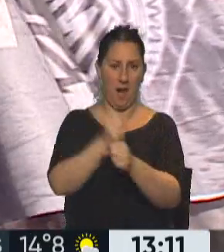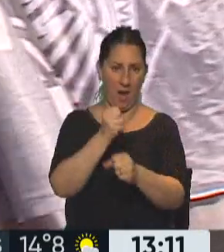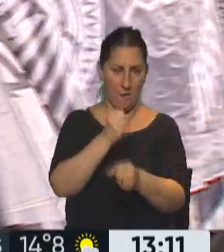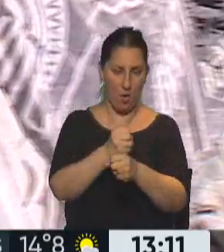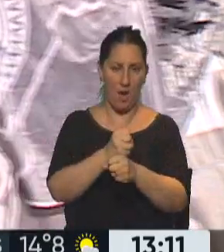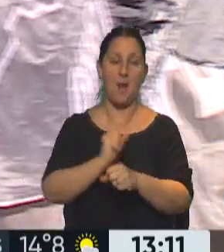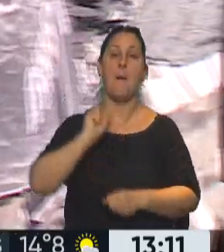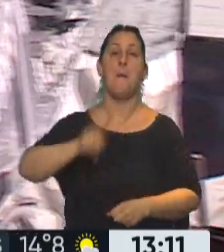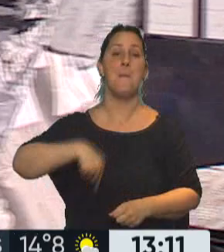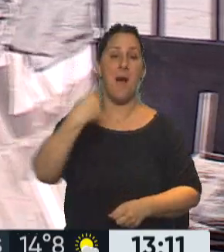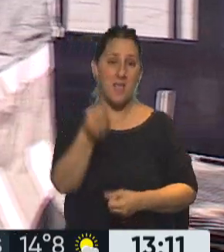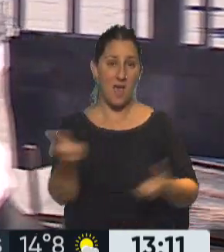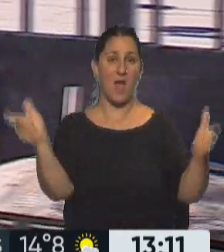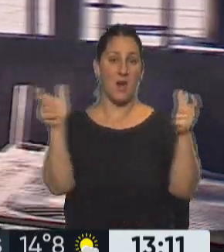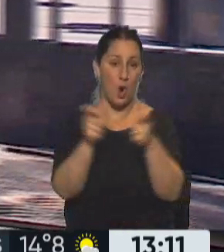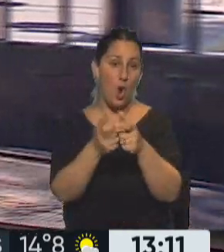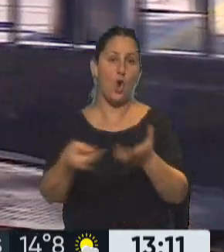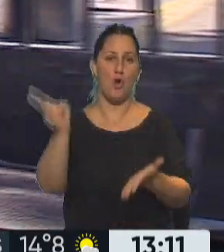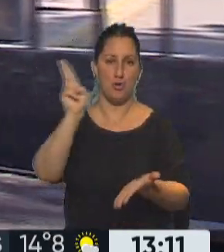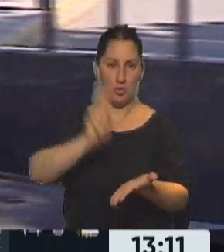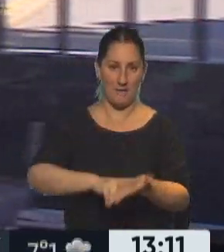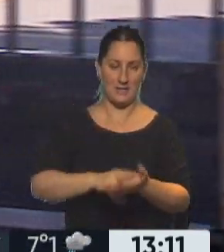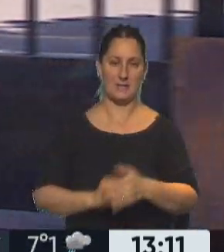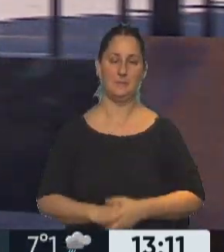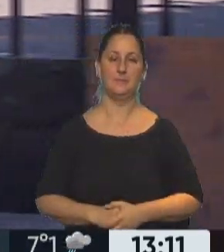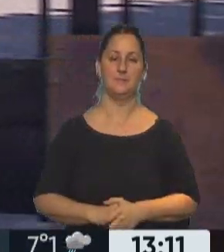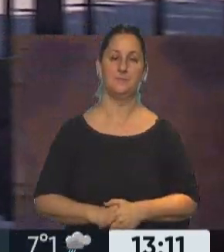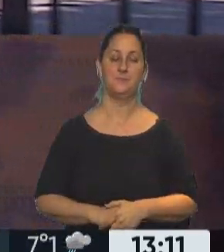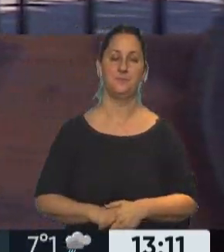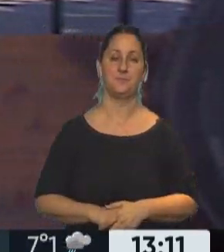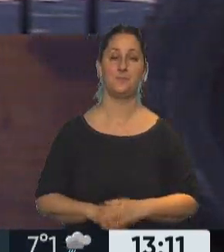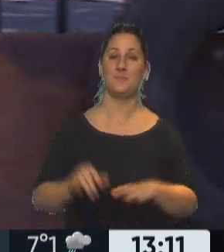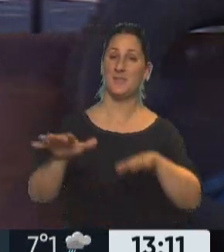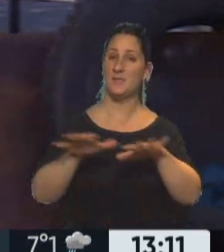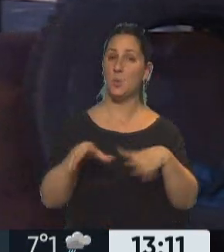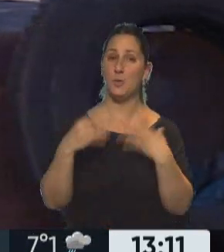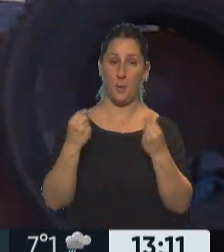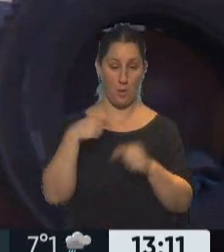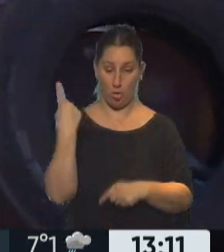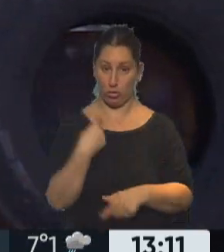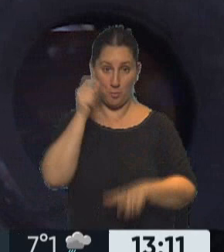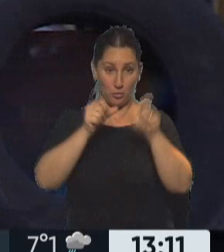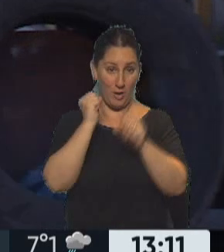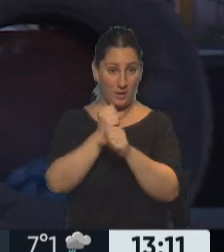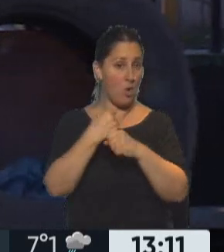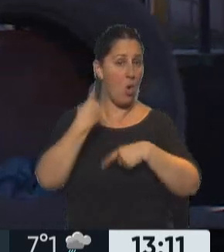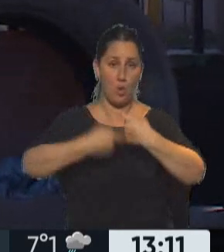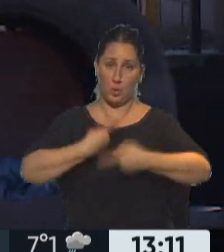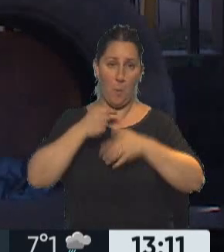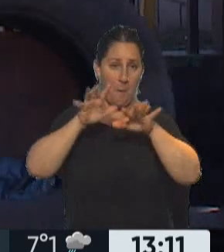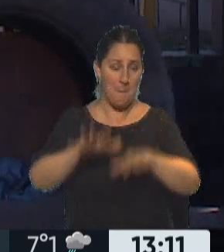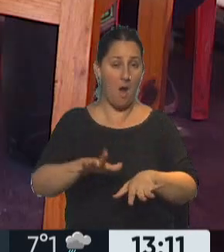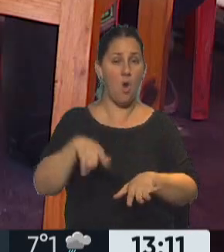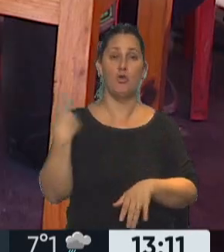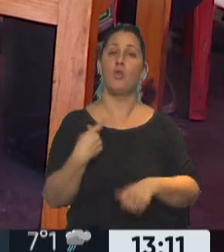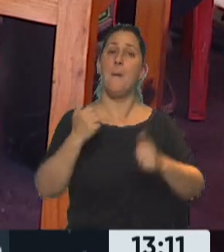Mañana volverán a reunirse. La situación es el que los trabajadores seguimos con el paro, está bien, y a la espera de que